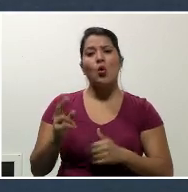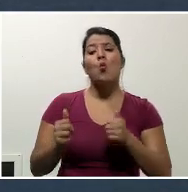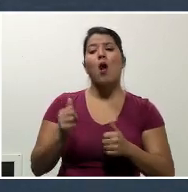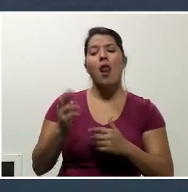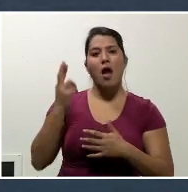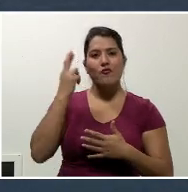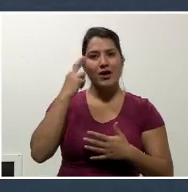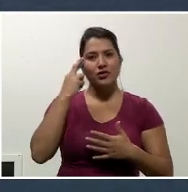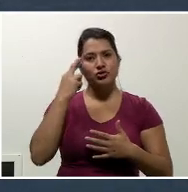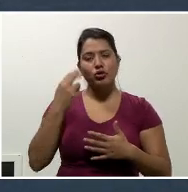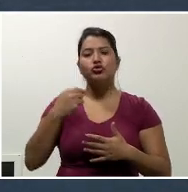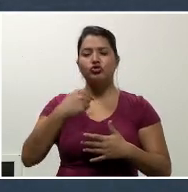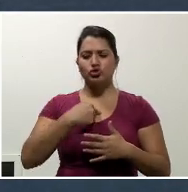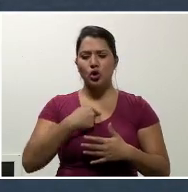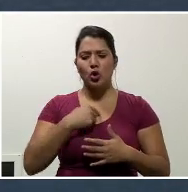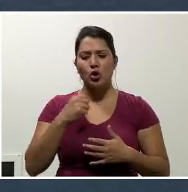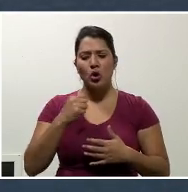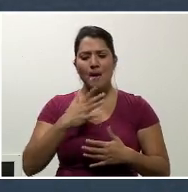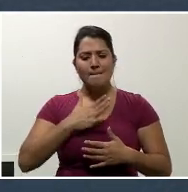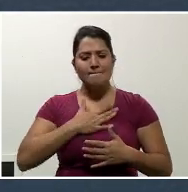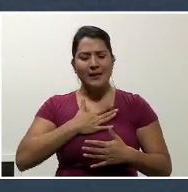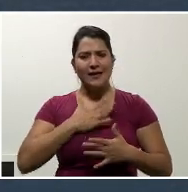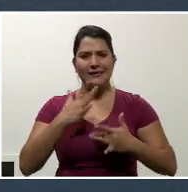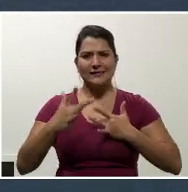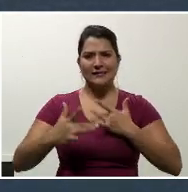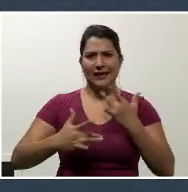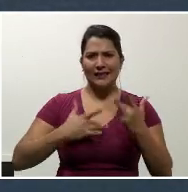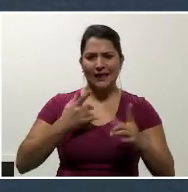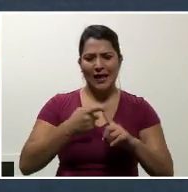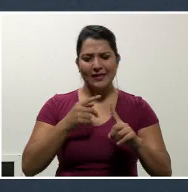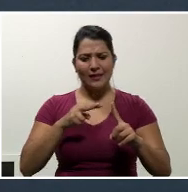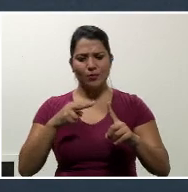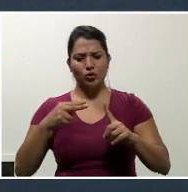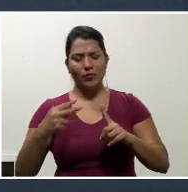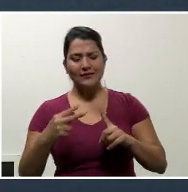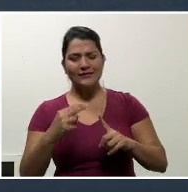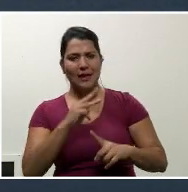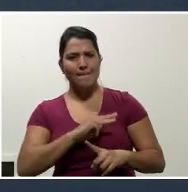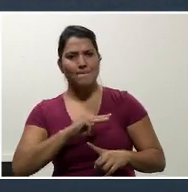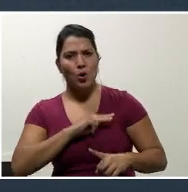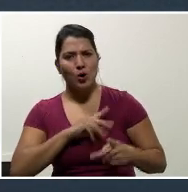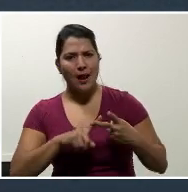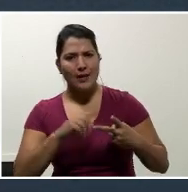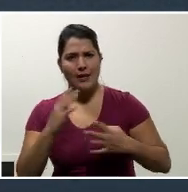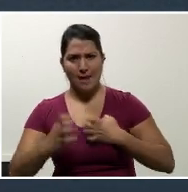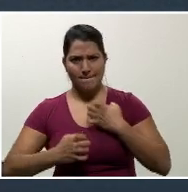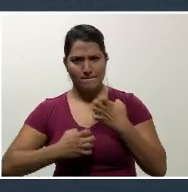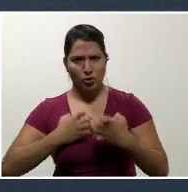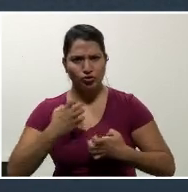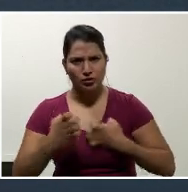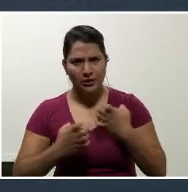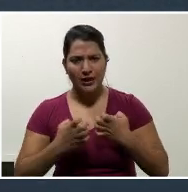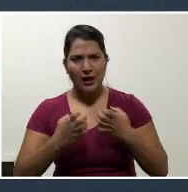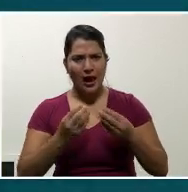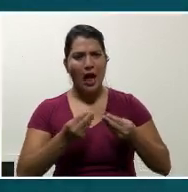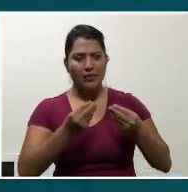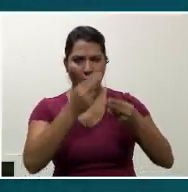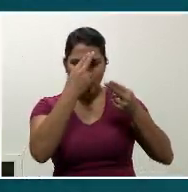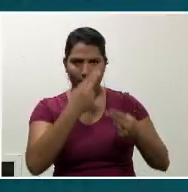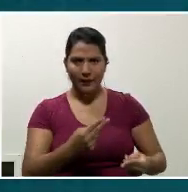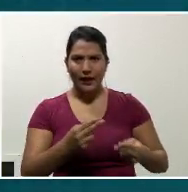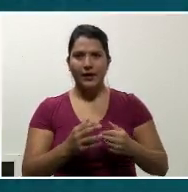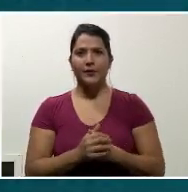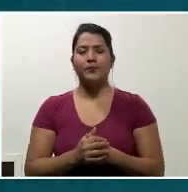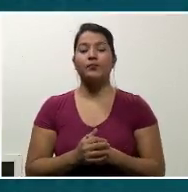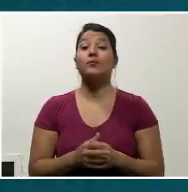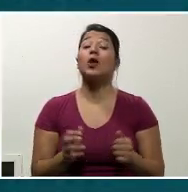cual me sentí moral y emocionalmente obligada a rendir homenaje a Marjorie. Con